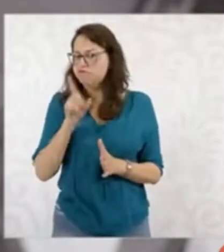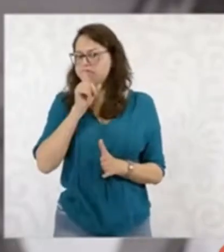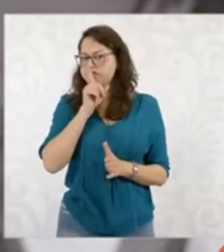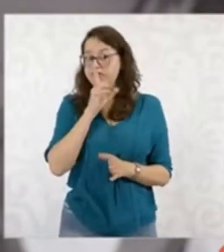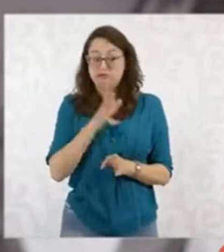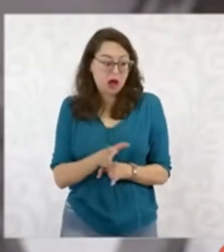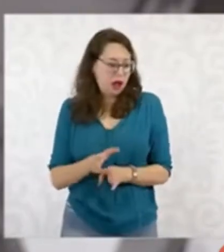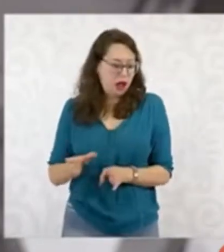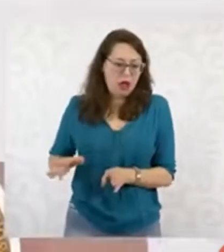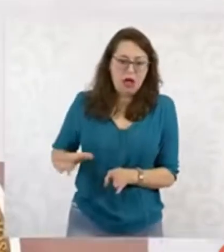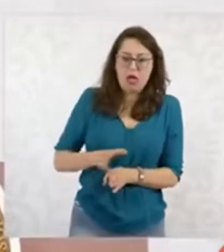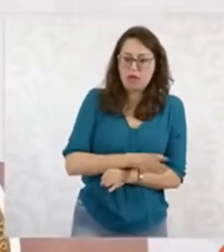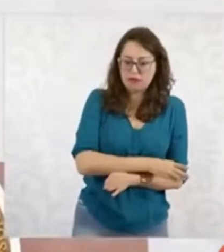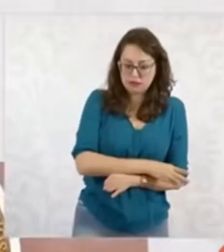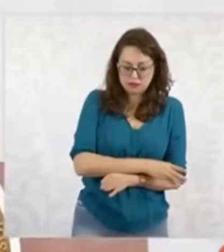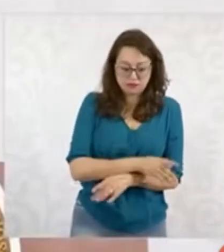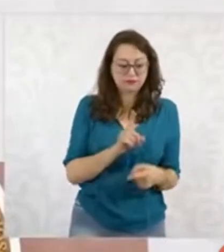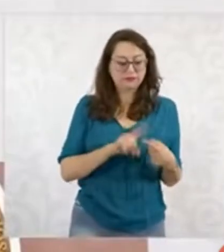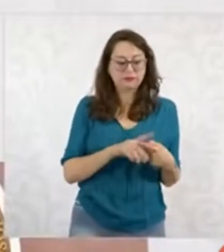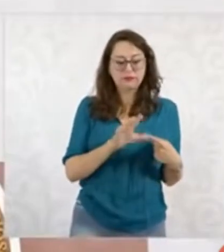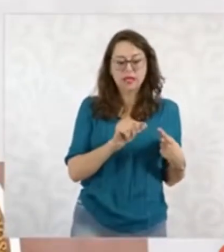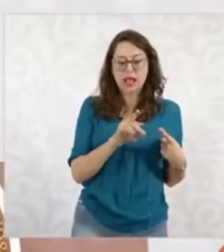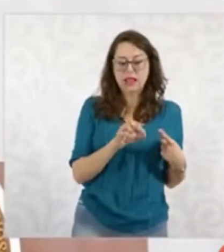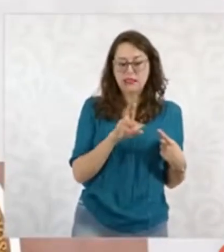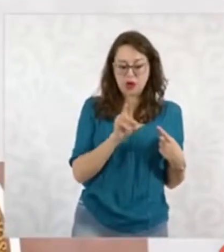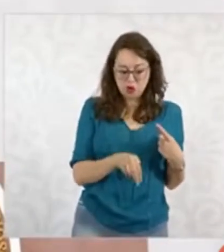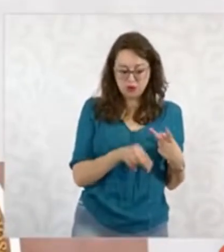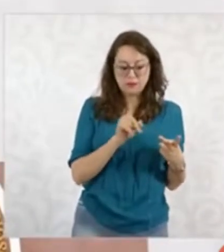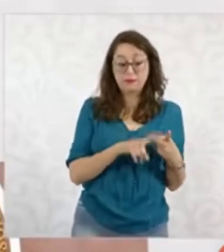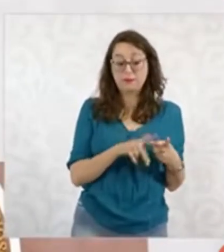periodo, uno de Calderón y otro de Peña Nieto.